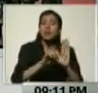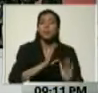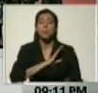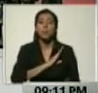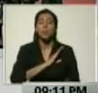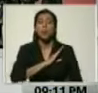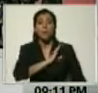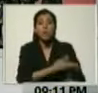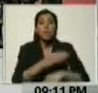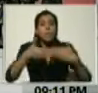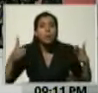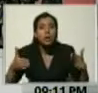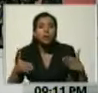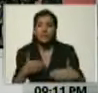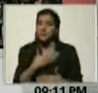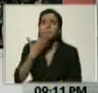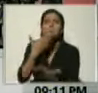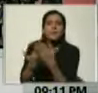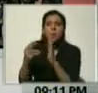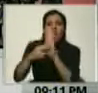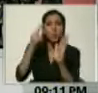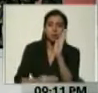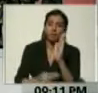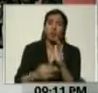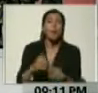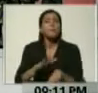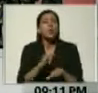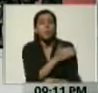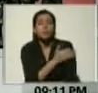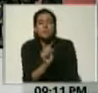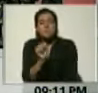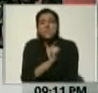Terror le tienen ellos al poder popular.